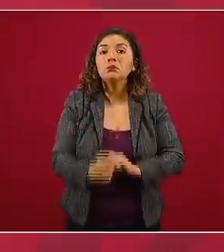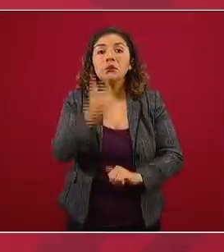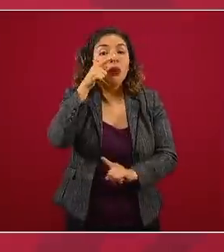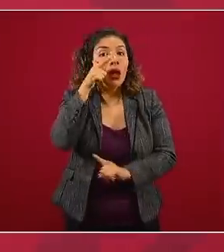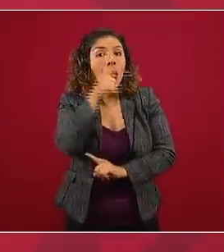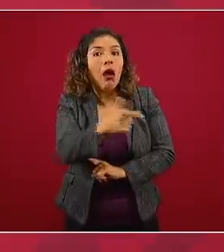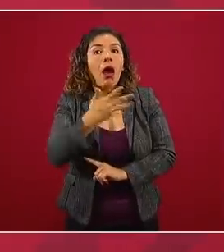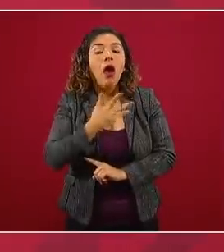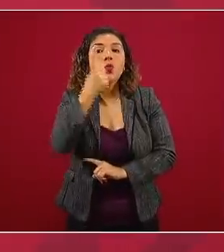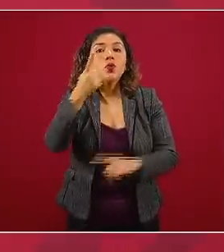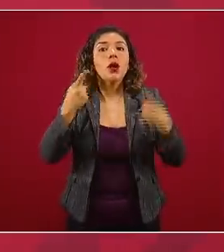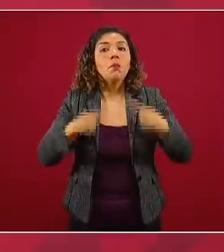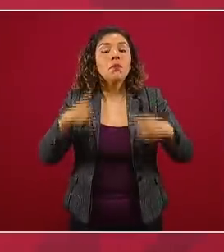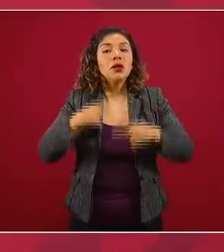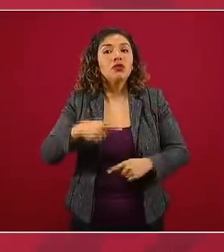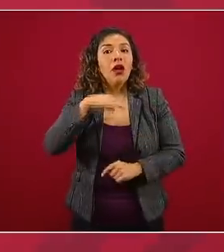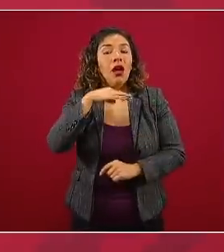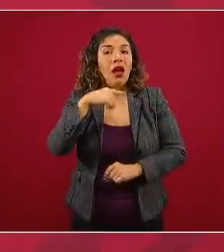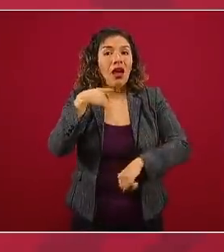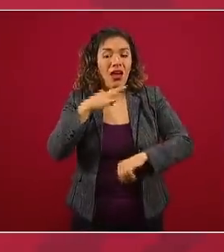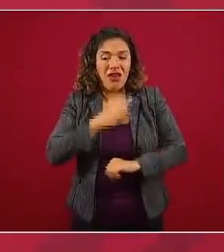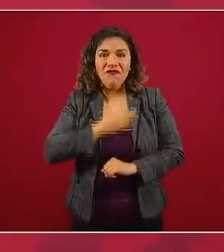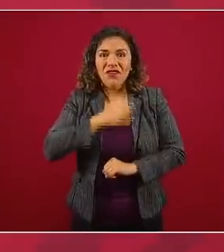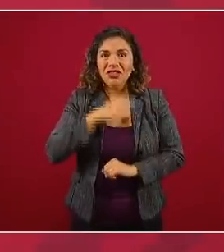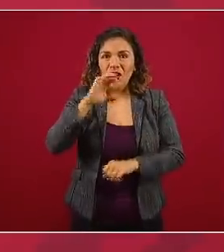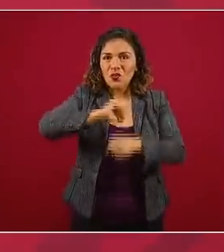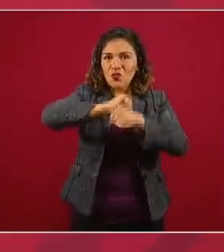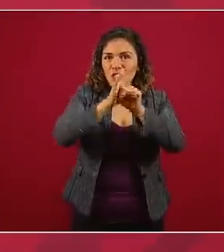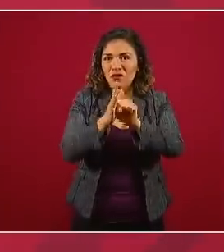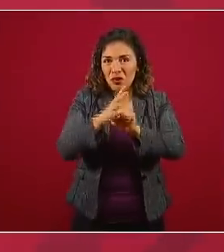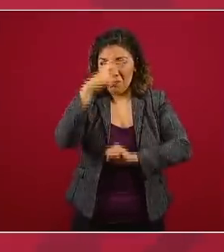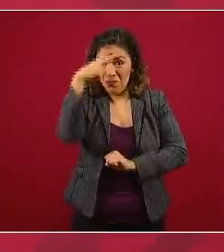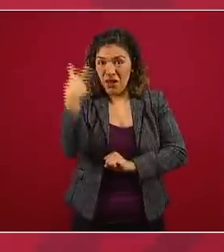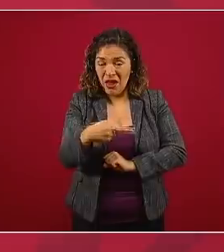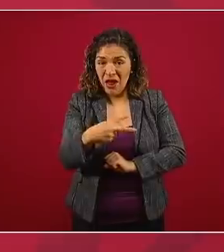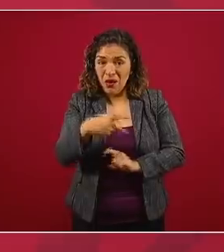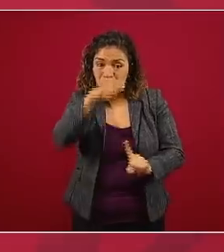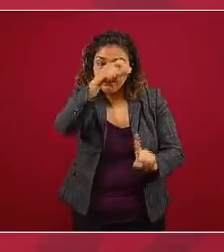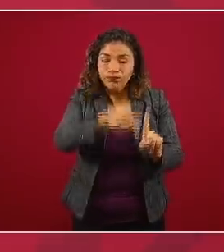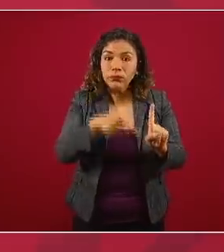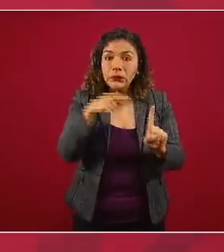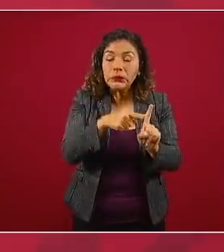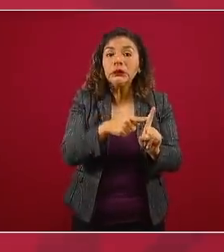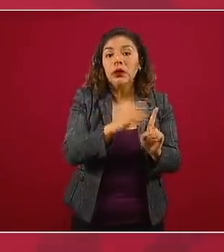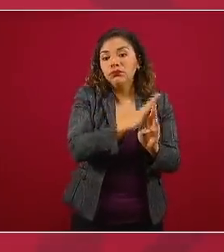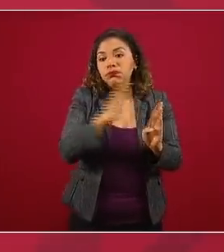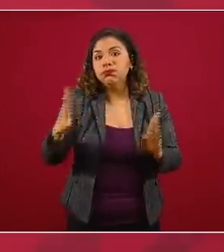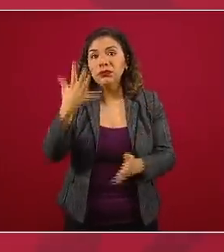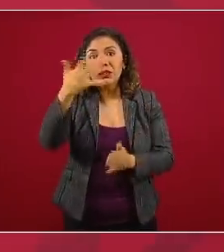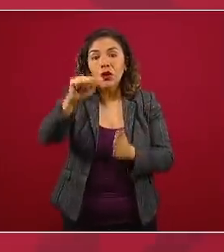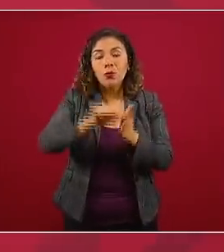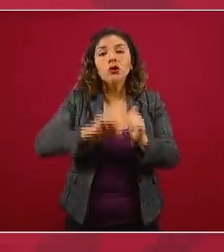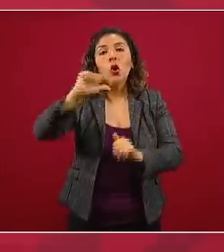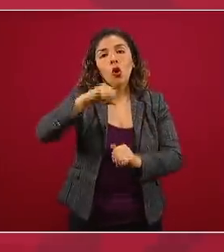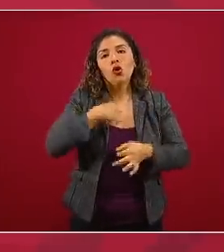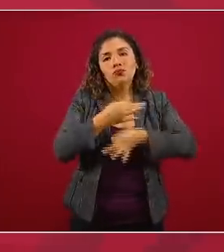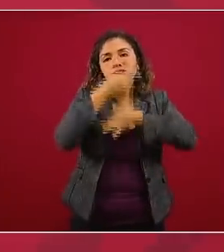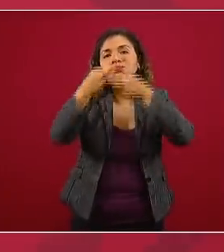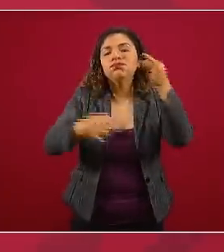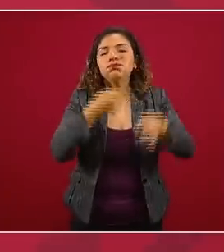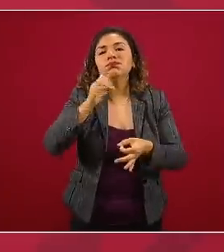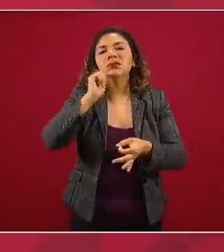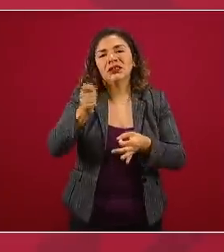infectado mexicano por el sars co2 presentaremos la actualización del informe técnico